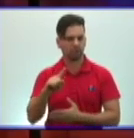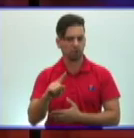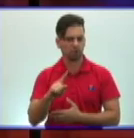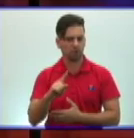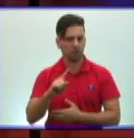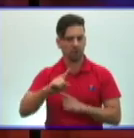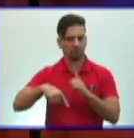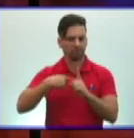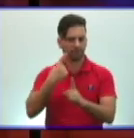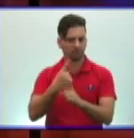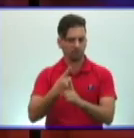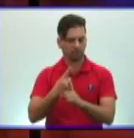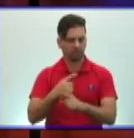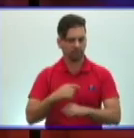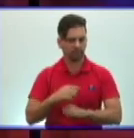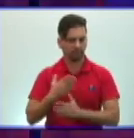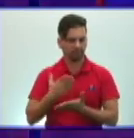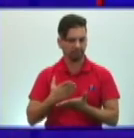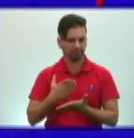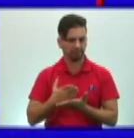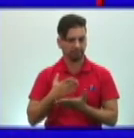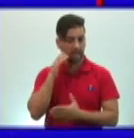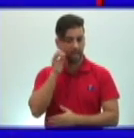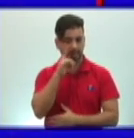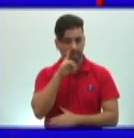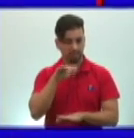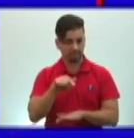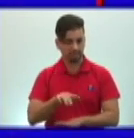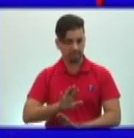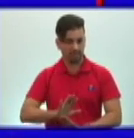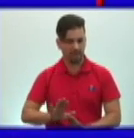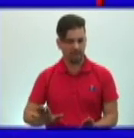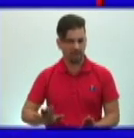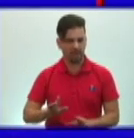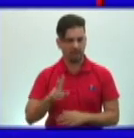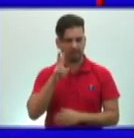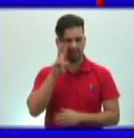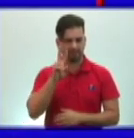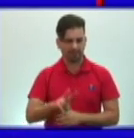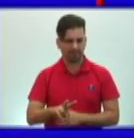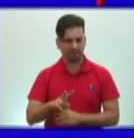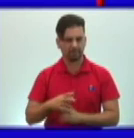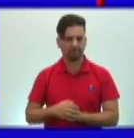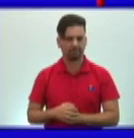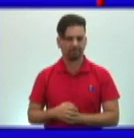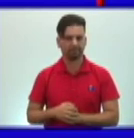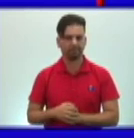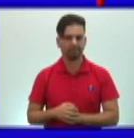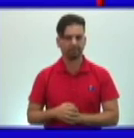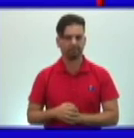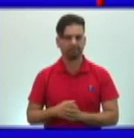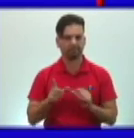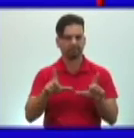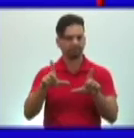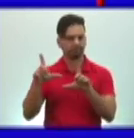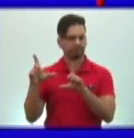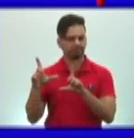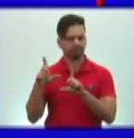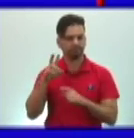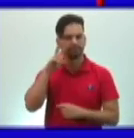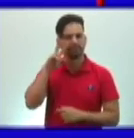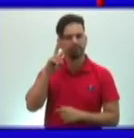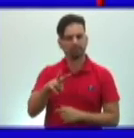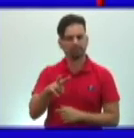Termino con algo, convidándolo a lo que parece y no es. No siempre lo que se ve